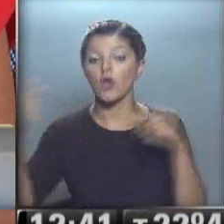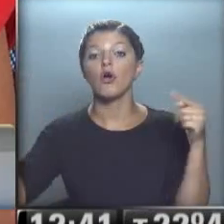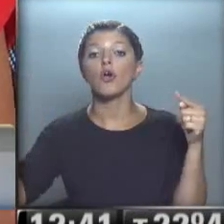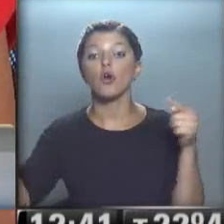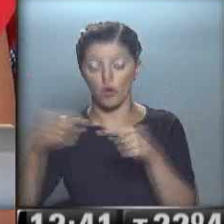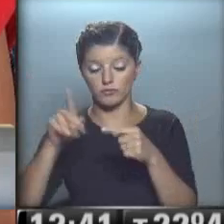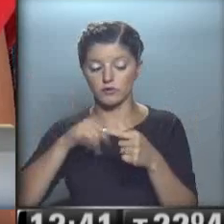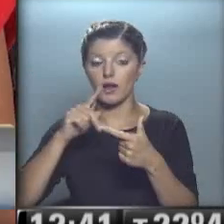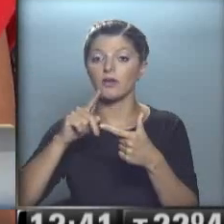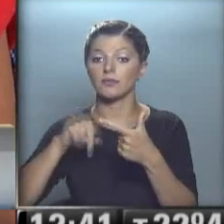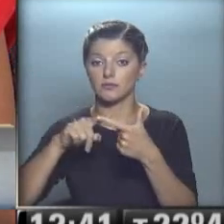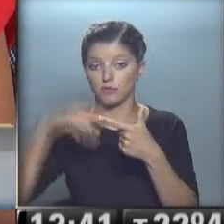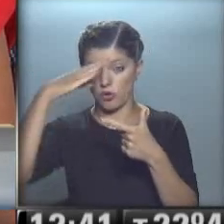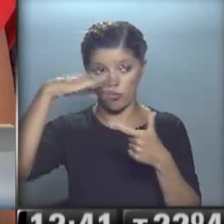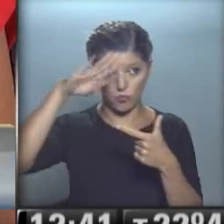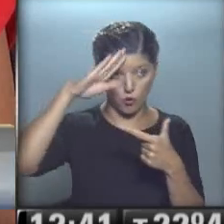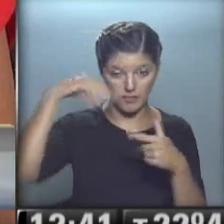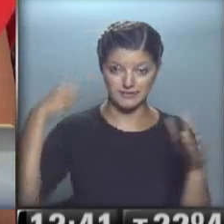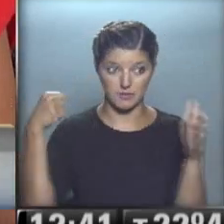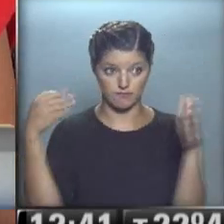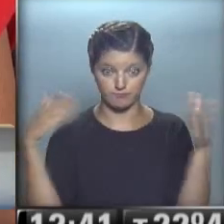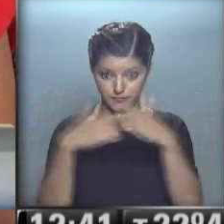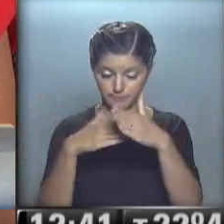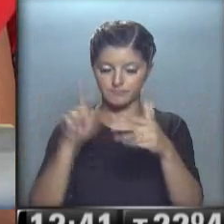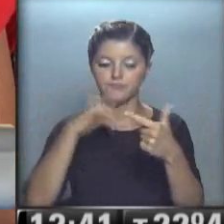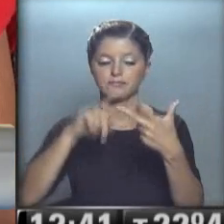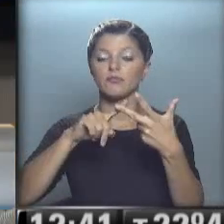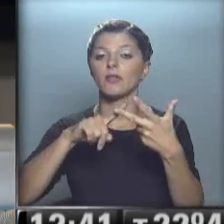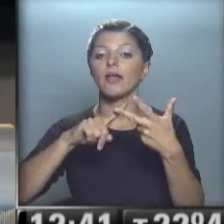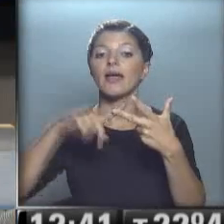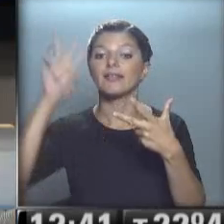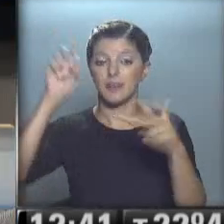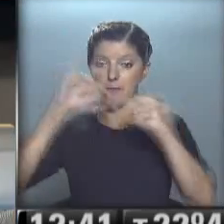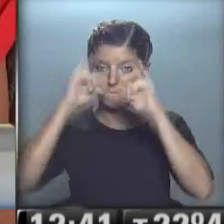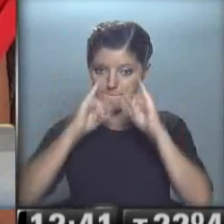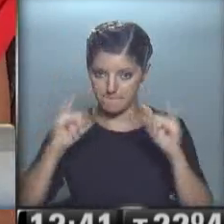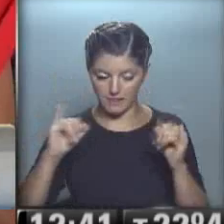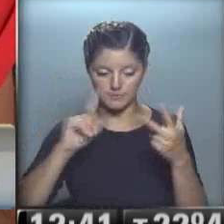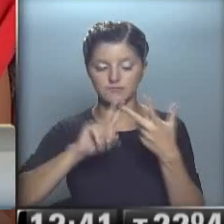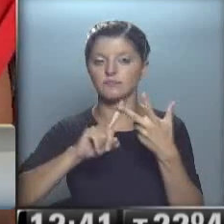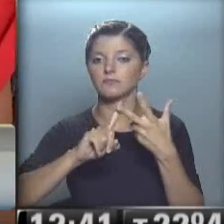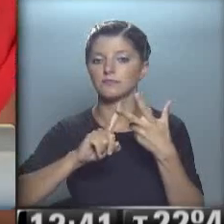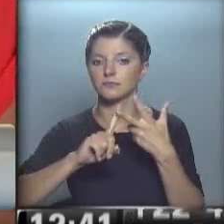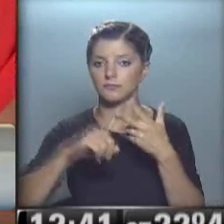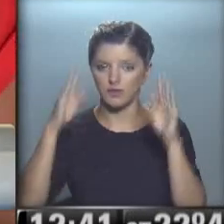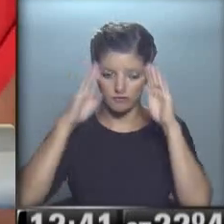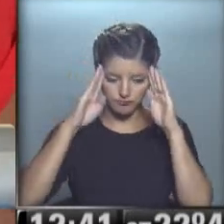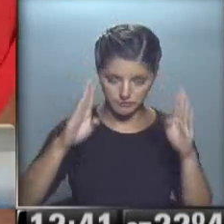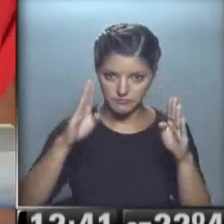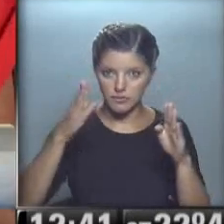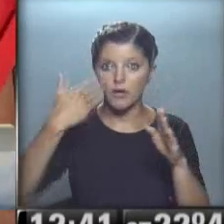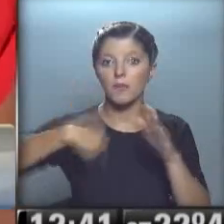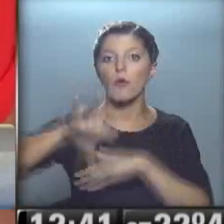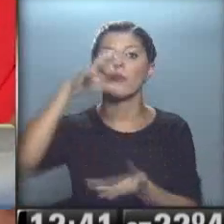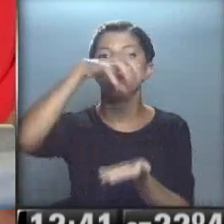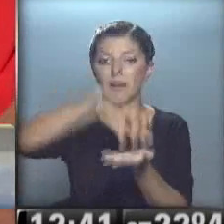bloqueo contra Cuba también el tema de la paz de la desnuclearización que apunta desde ya a cerrar la base de